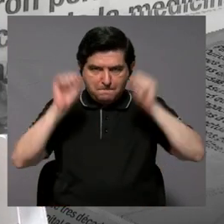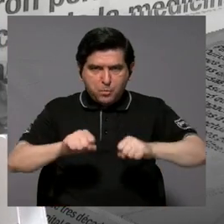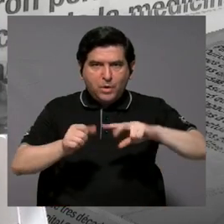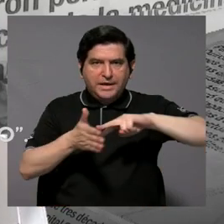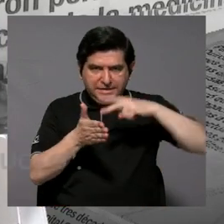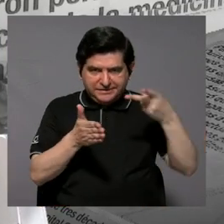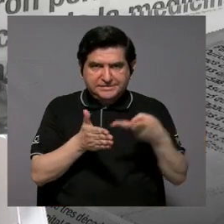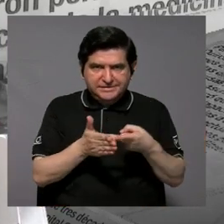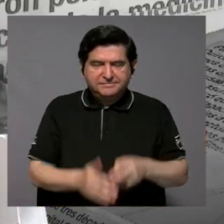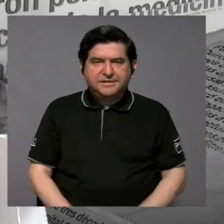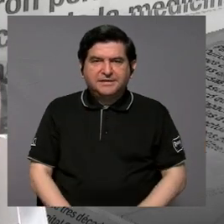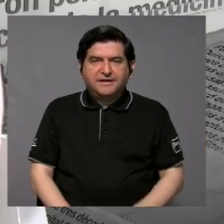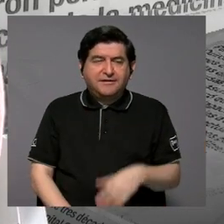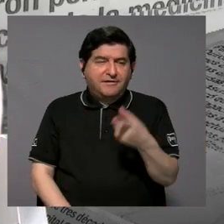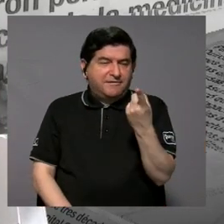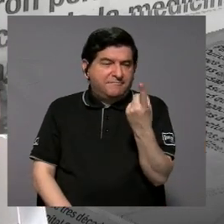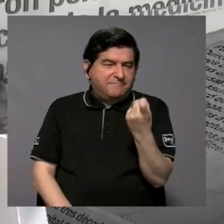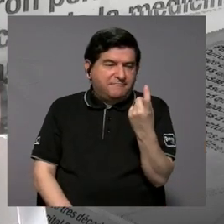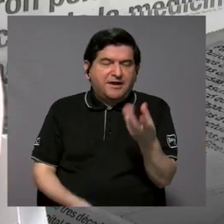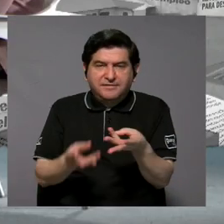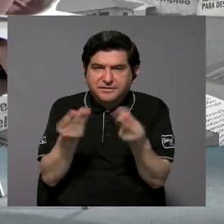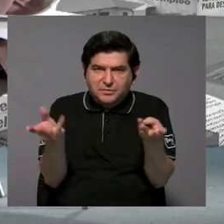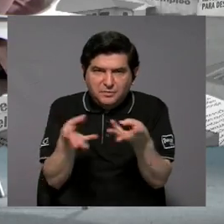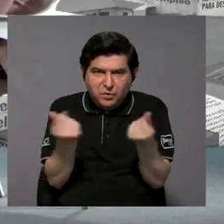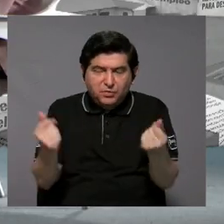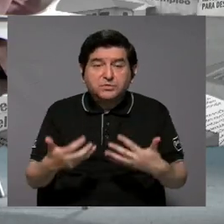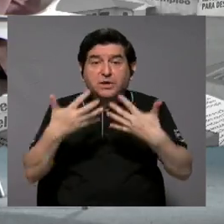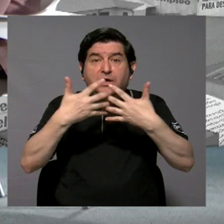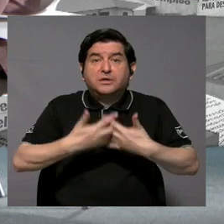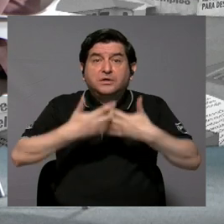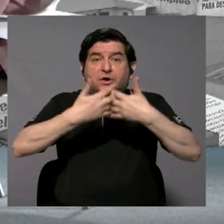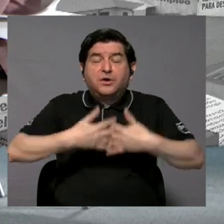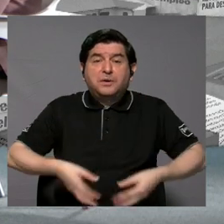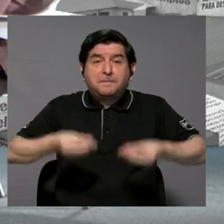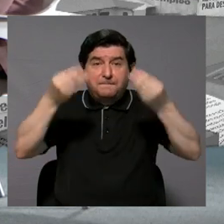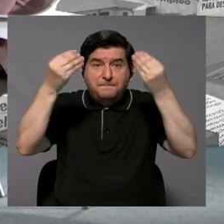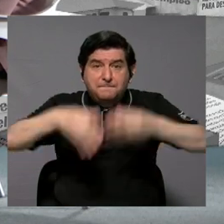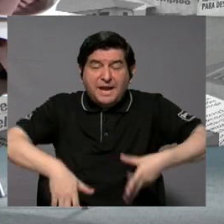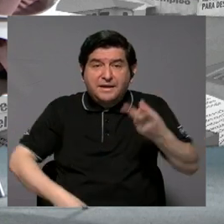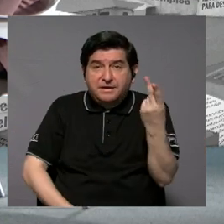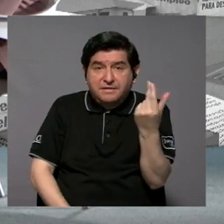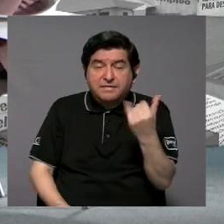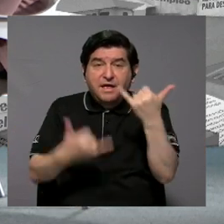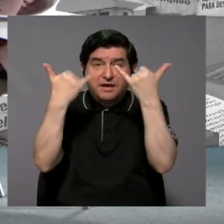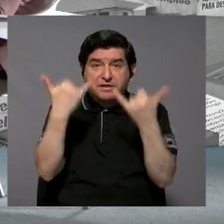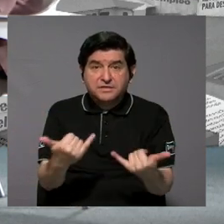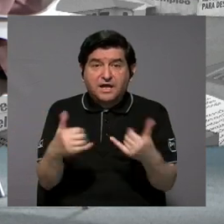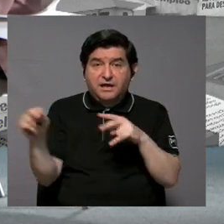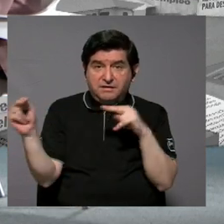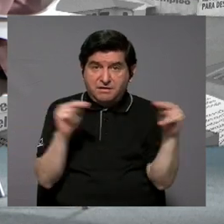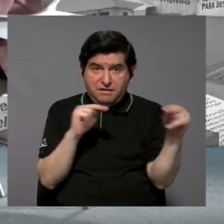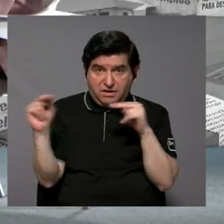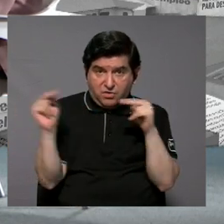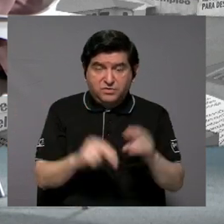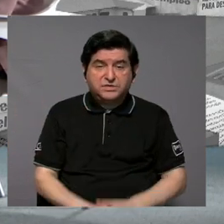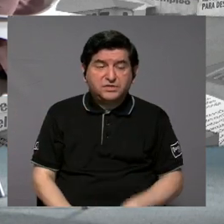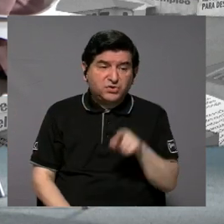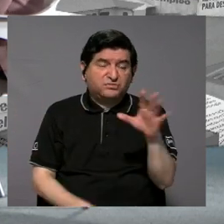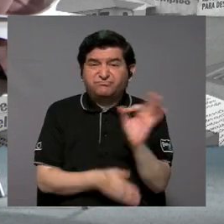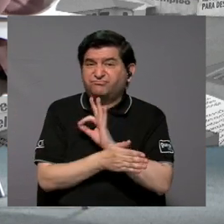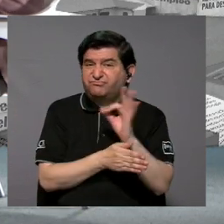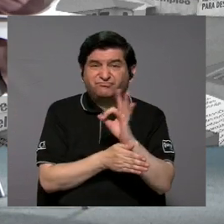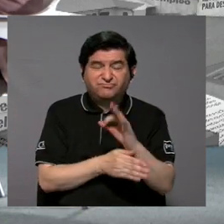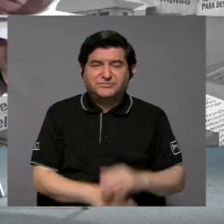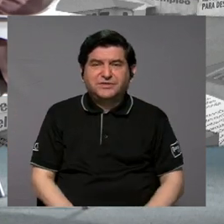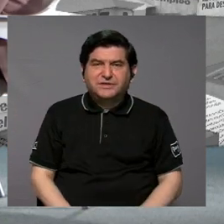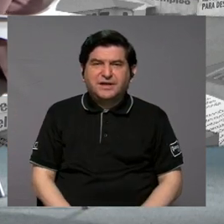también generar una faltante de algún producto, o que las empresas pierdan un poco de dinero porque ya hicieron alguna negociación y se les cae. O